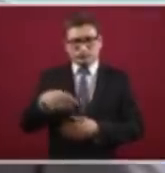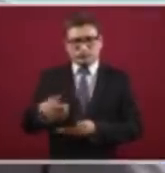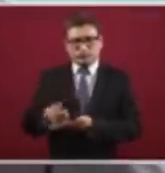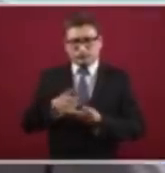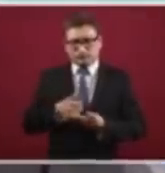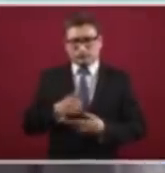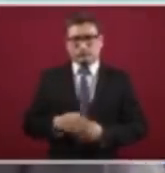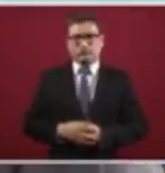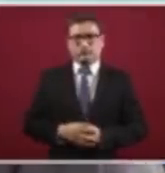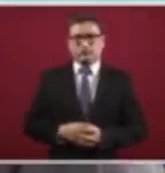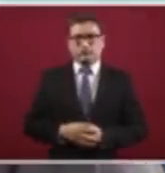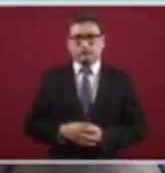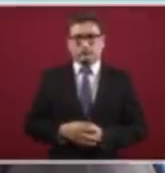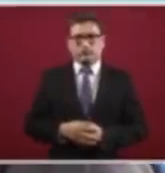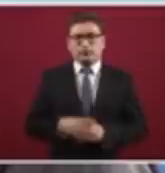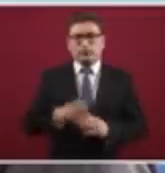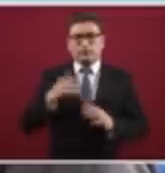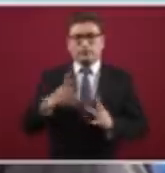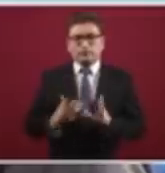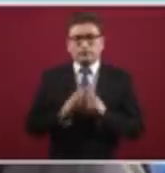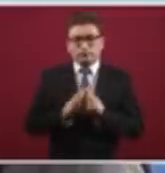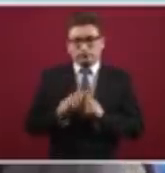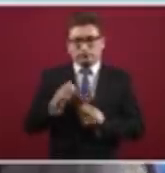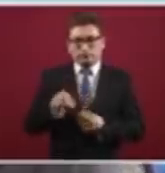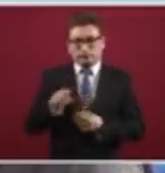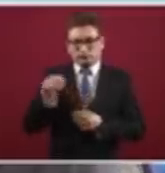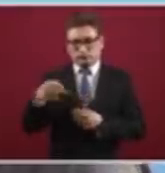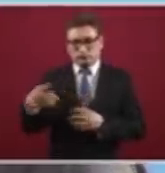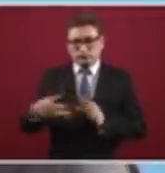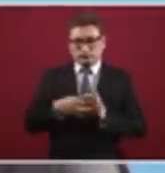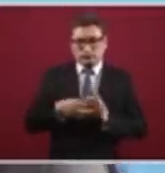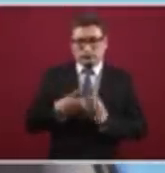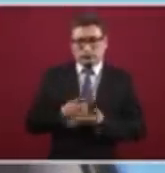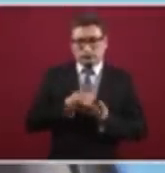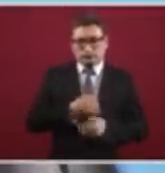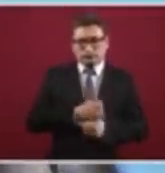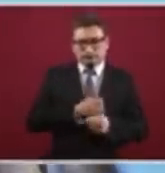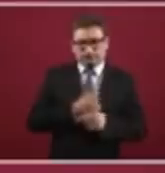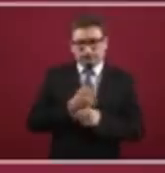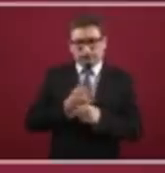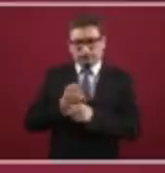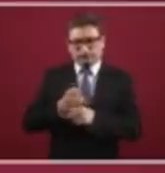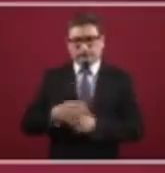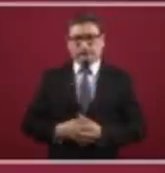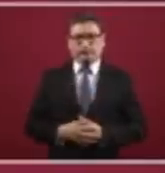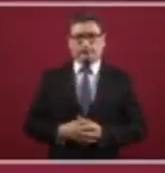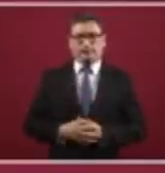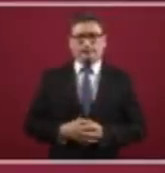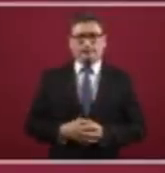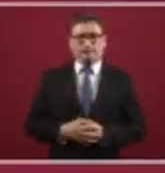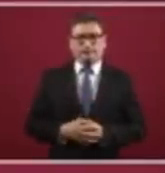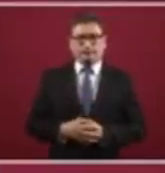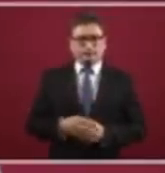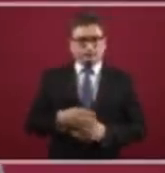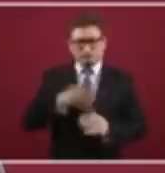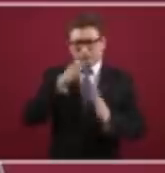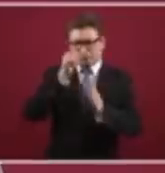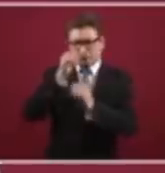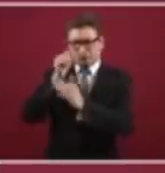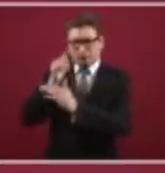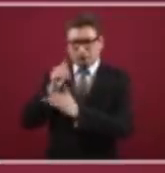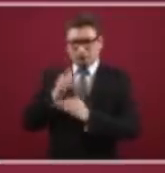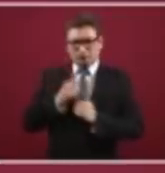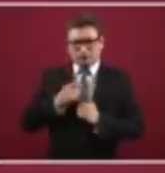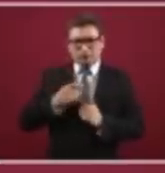de esta agencia de naciones unidas en las tareas de investigación como parte de estos convenios ya se ha